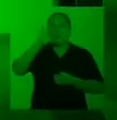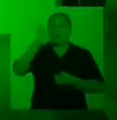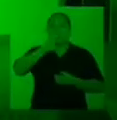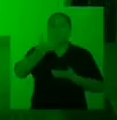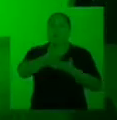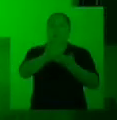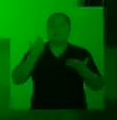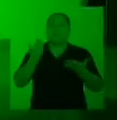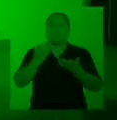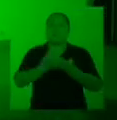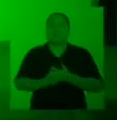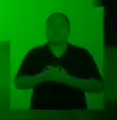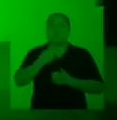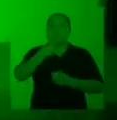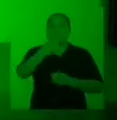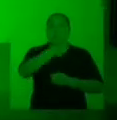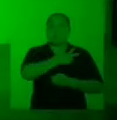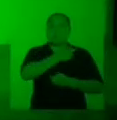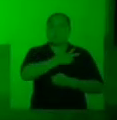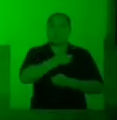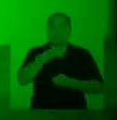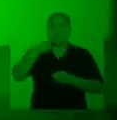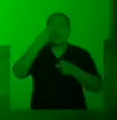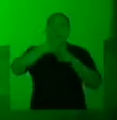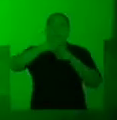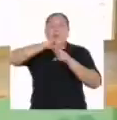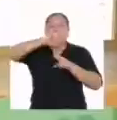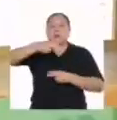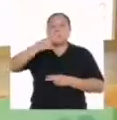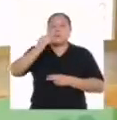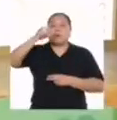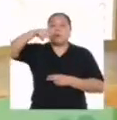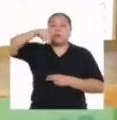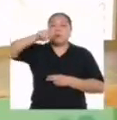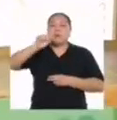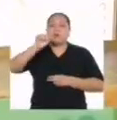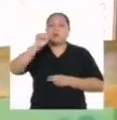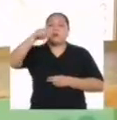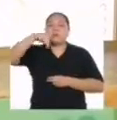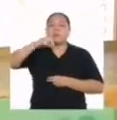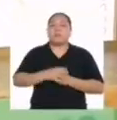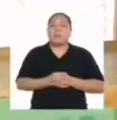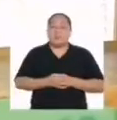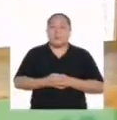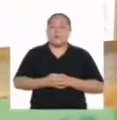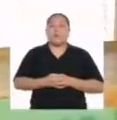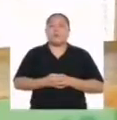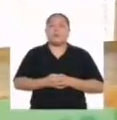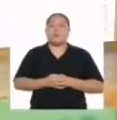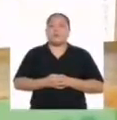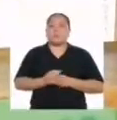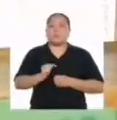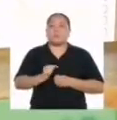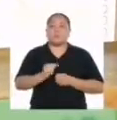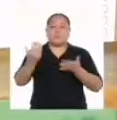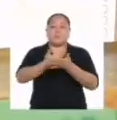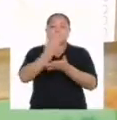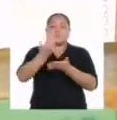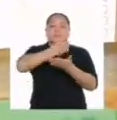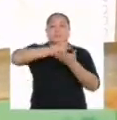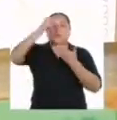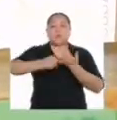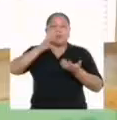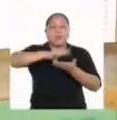Hola, estudiantes de tercero de secundaria. Yo soy Jonathan Hernández, él es Rebot y hoy nos volvemos a reunir para un nuevo programa